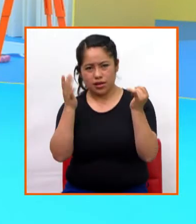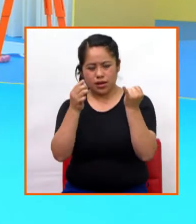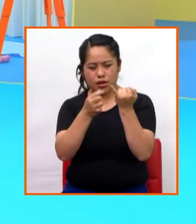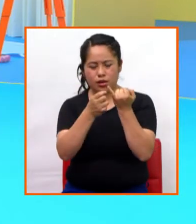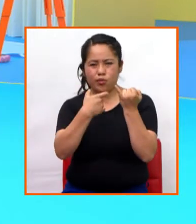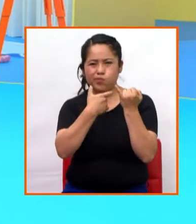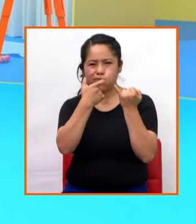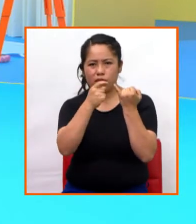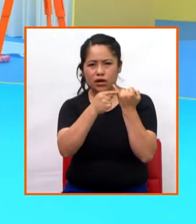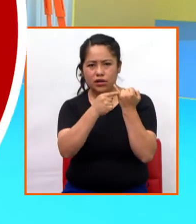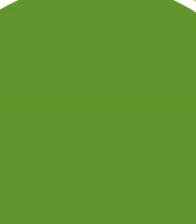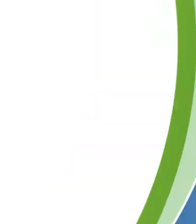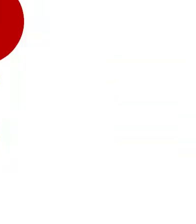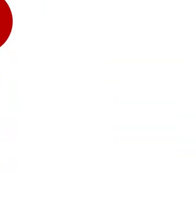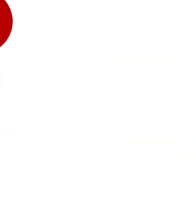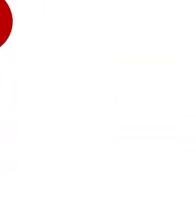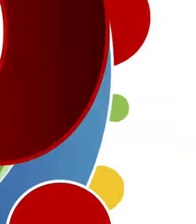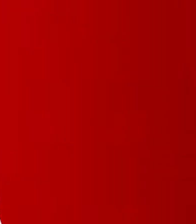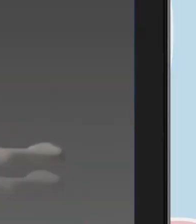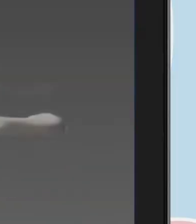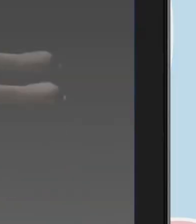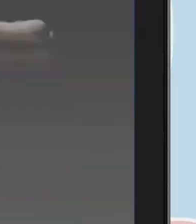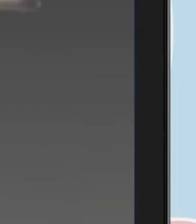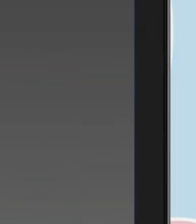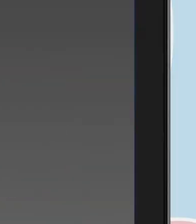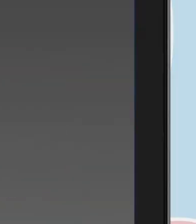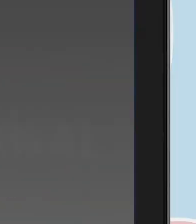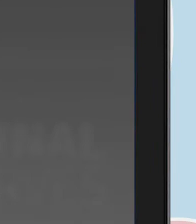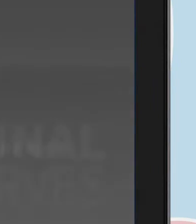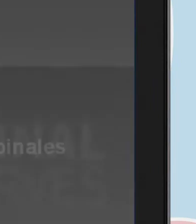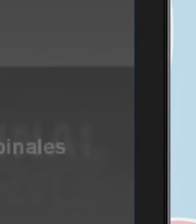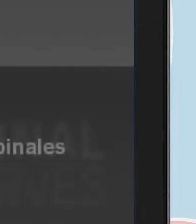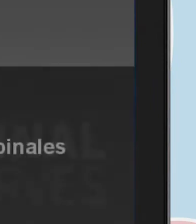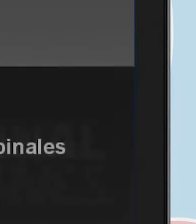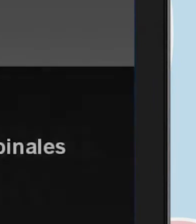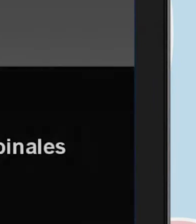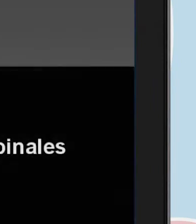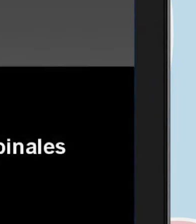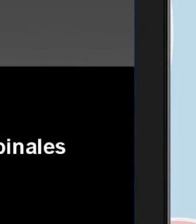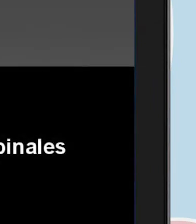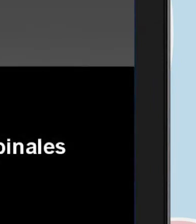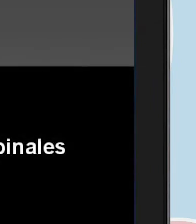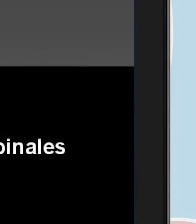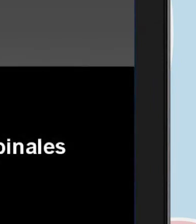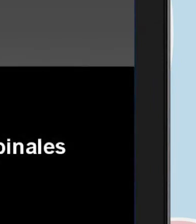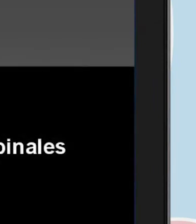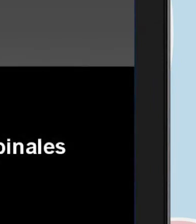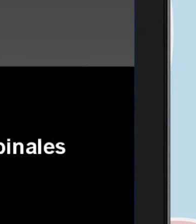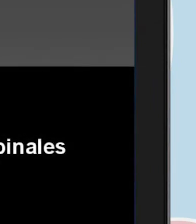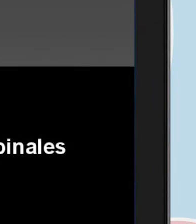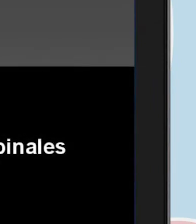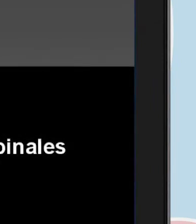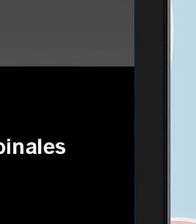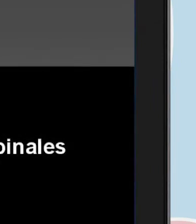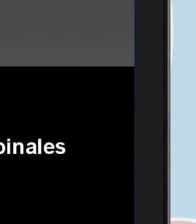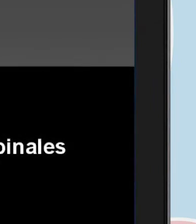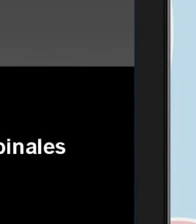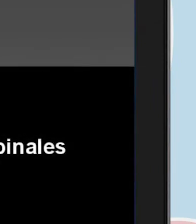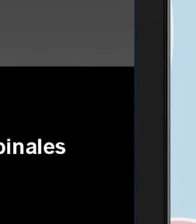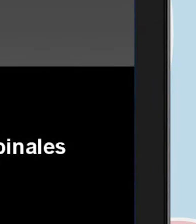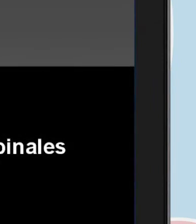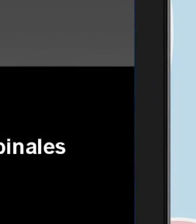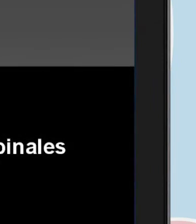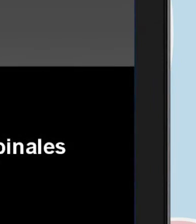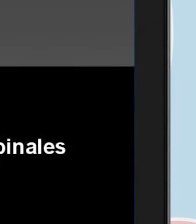ver que está muy similar este dedo. Tiene funciones. Sus funciones son distribuir las fibras motoras a músculos y glándulas